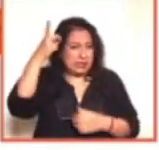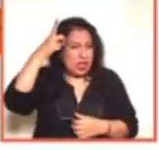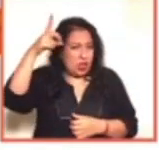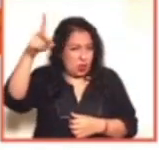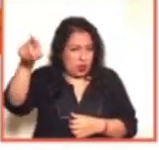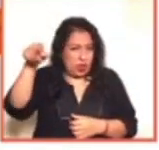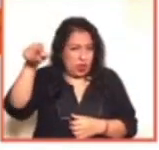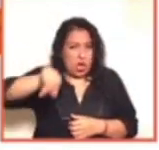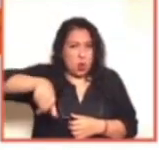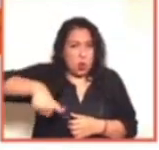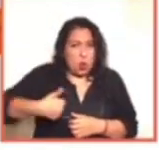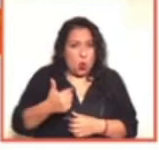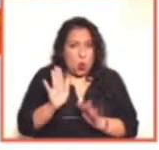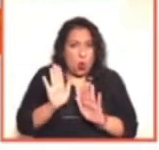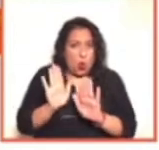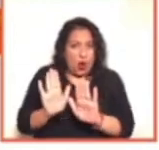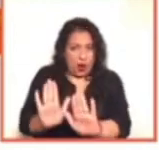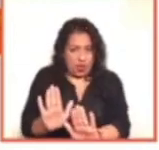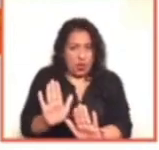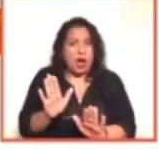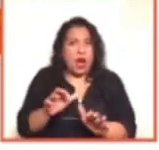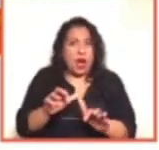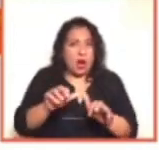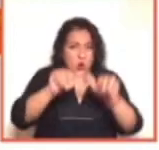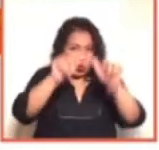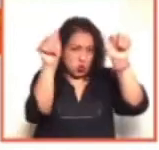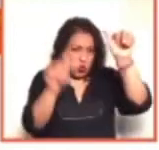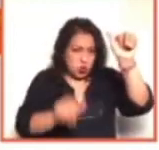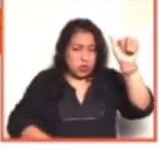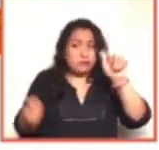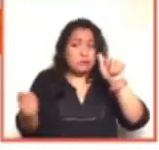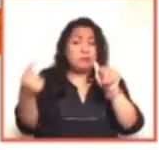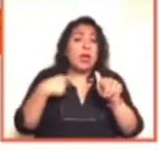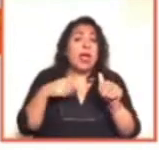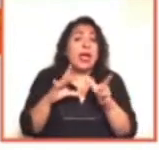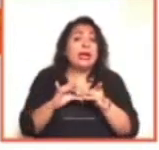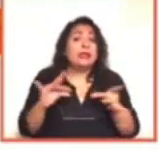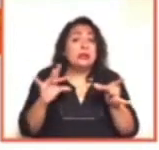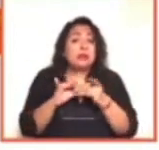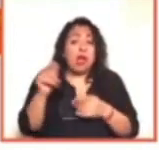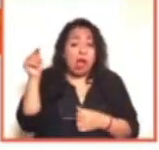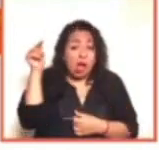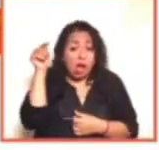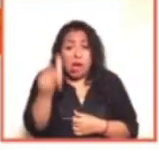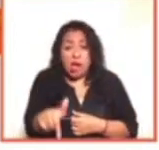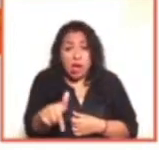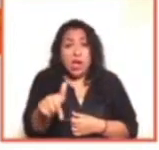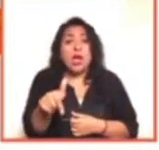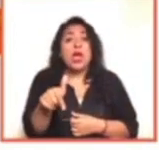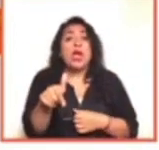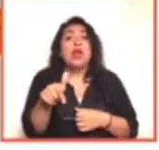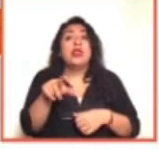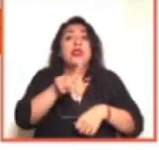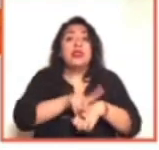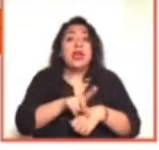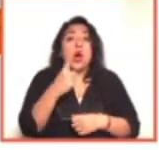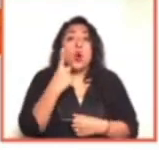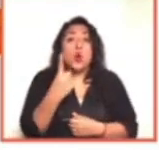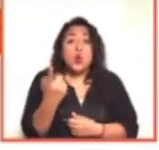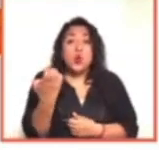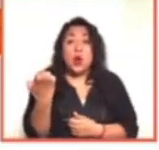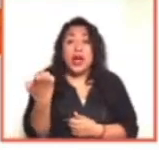se resguardó la pieza, nos comenta que el hallazgo se dio el día